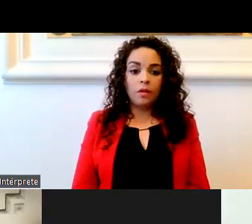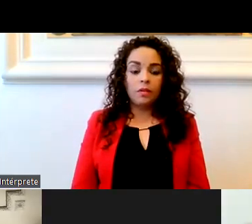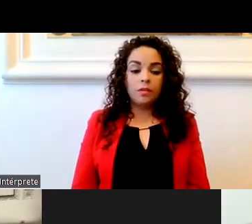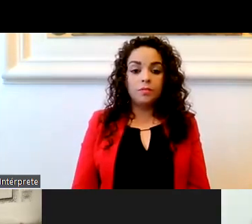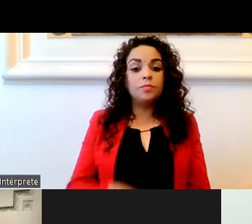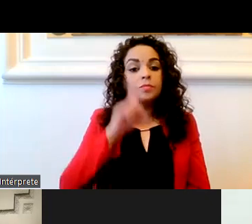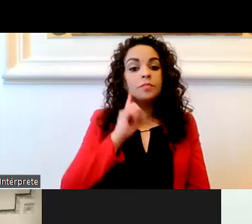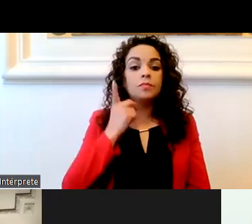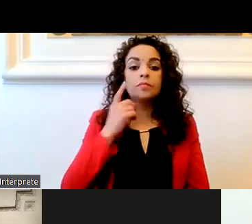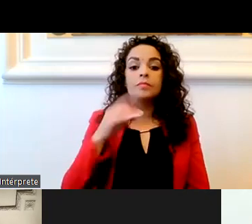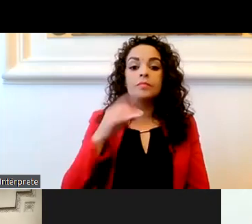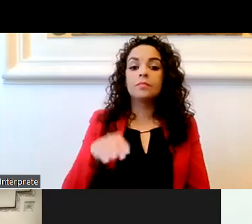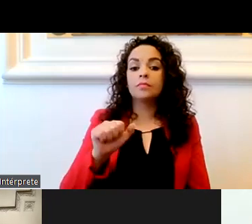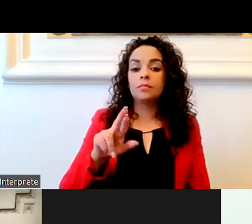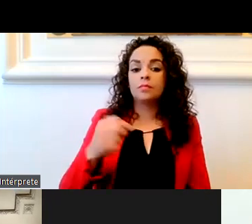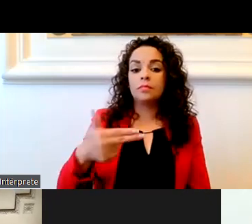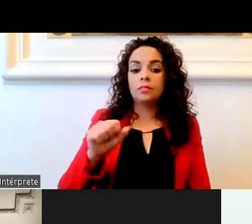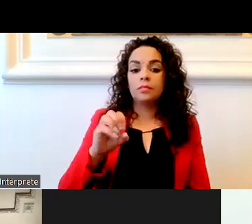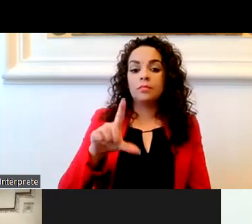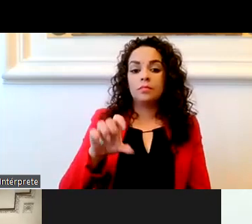Diputada Marta Soledad Ávila Ventura.